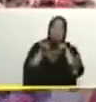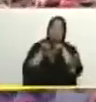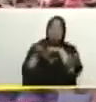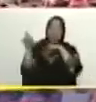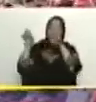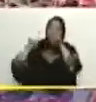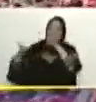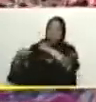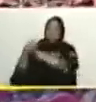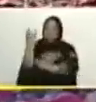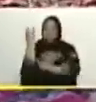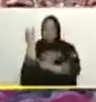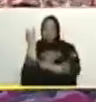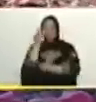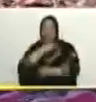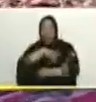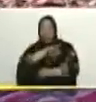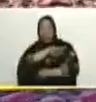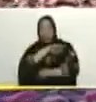engañando,